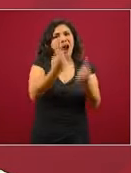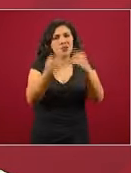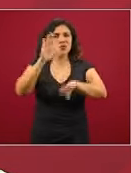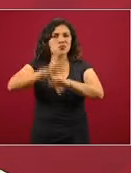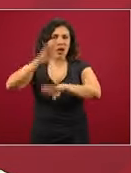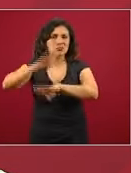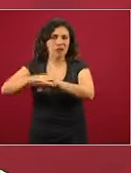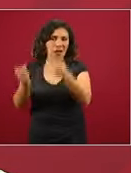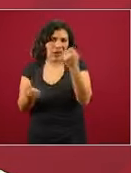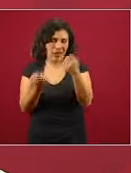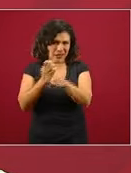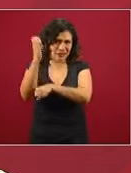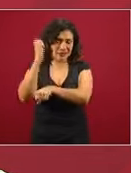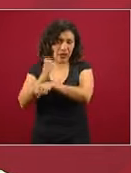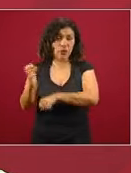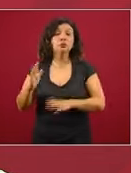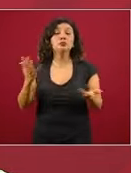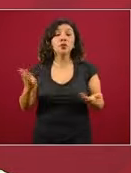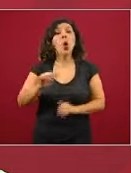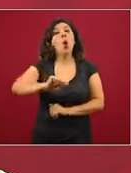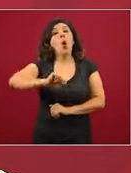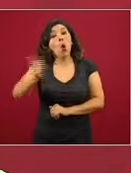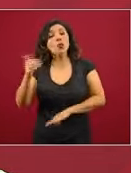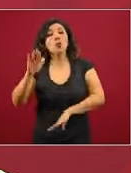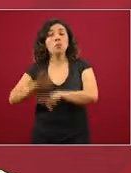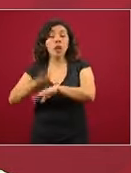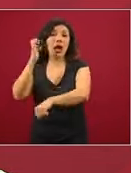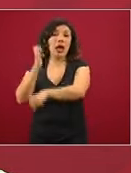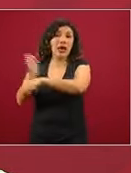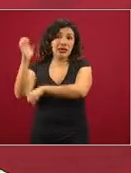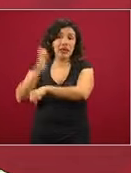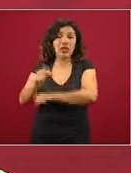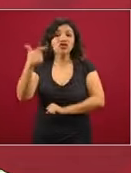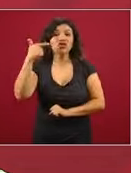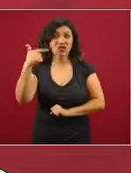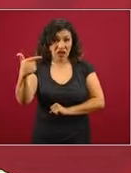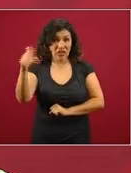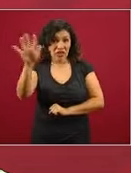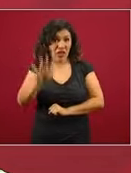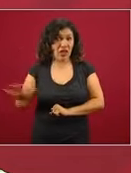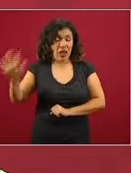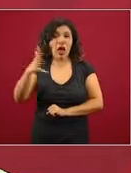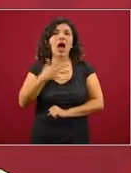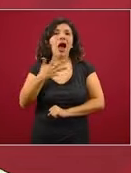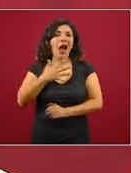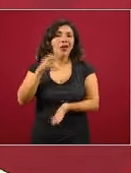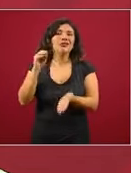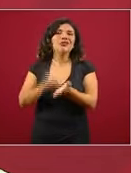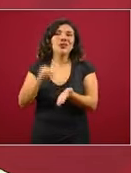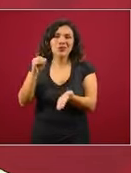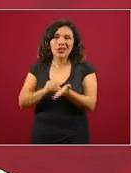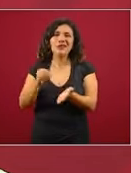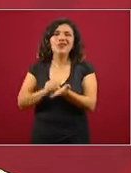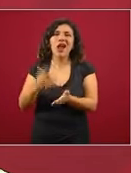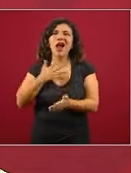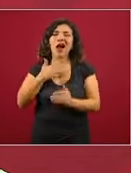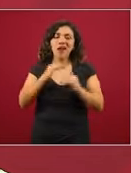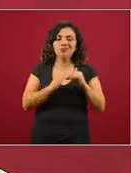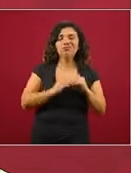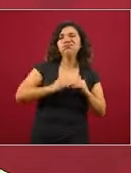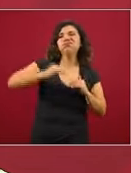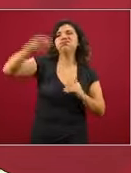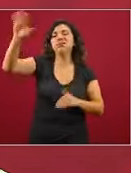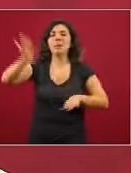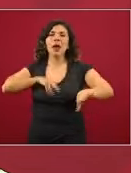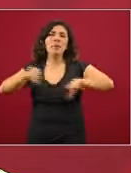tantos estados. Y finalmente hay un conjunto de estados, son 7, que presentan todavía una fase de ascenso,